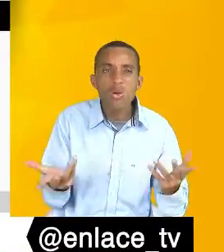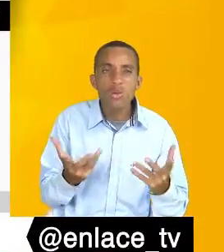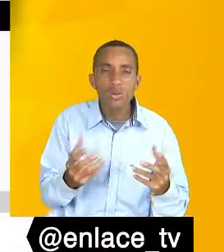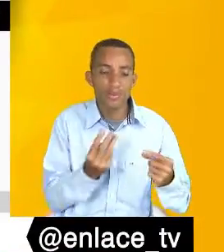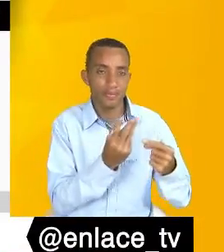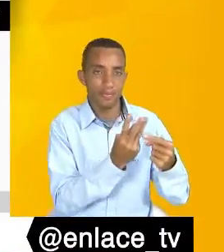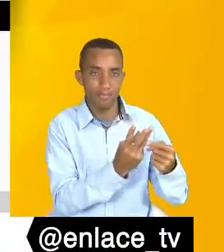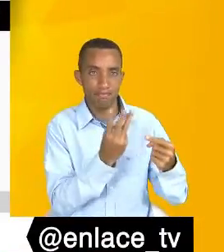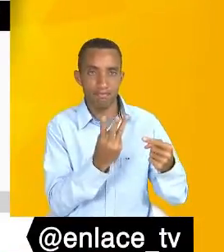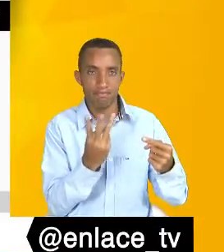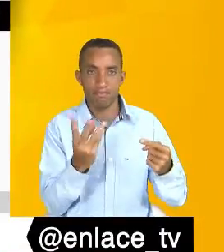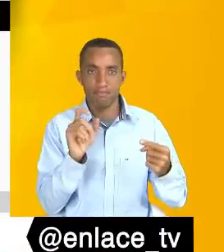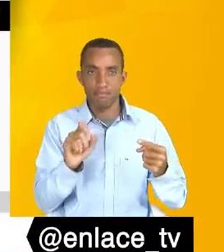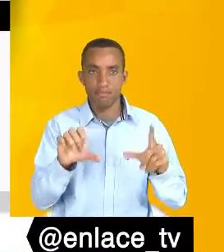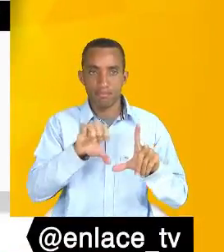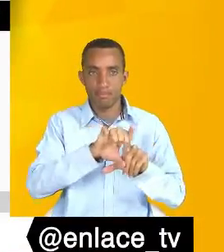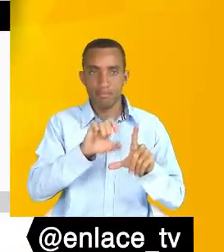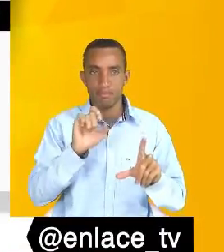página